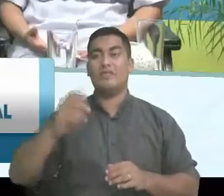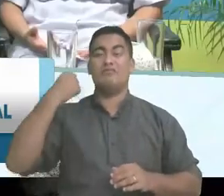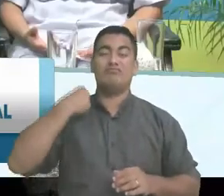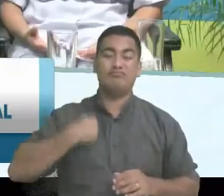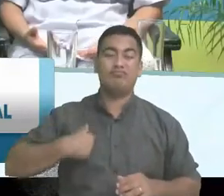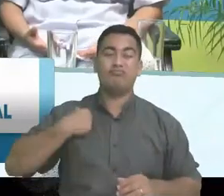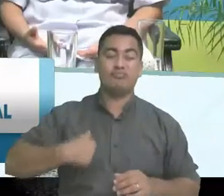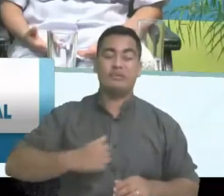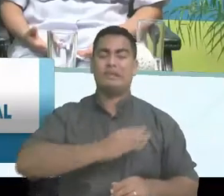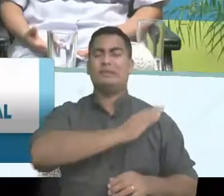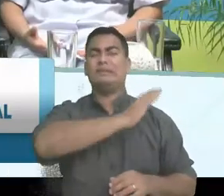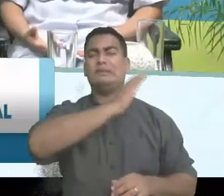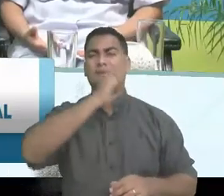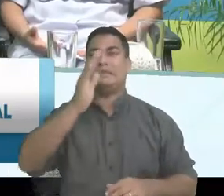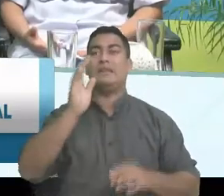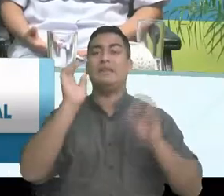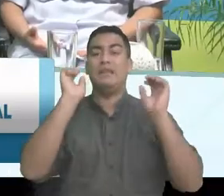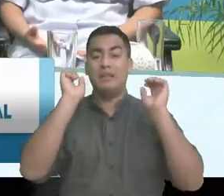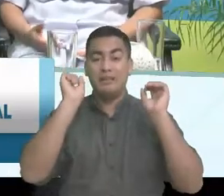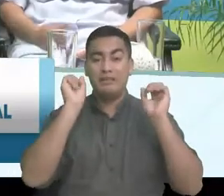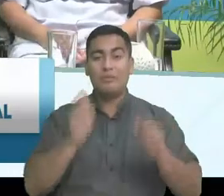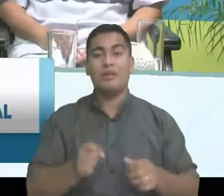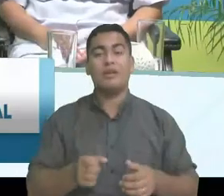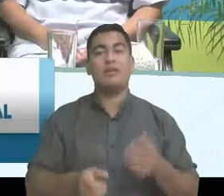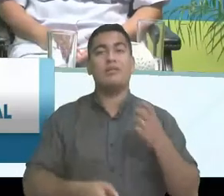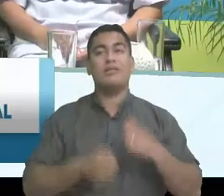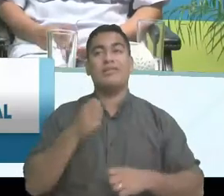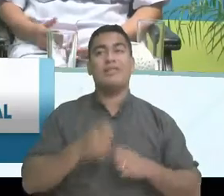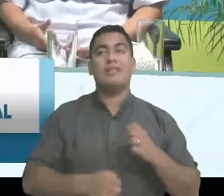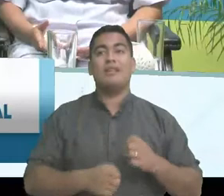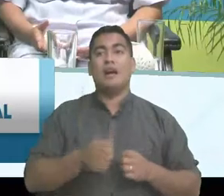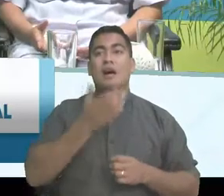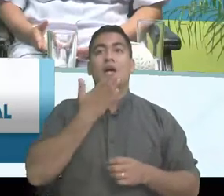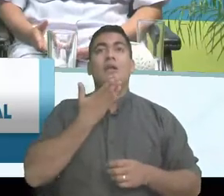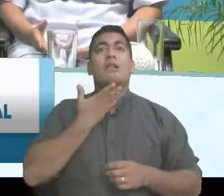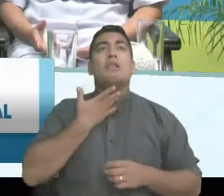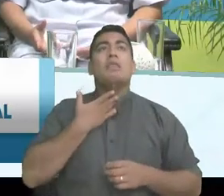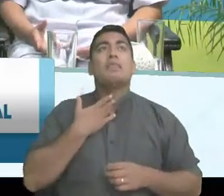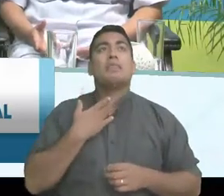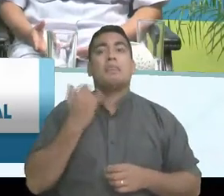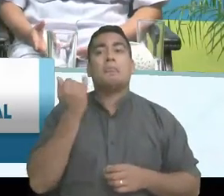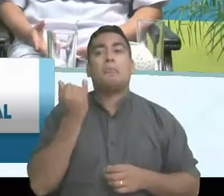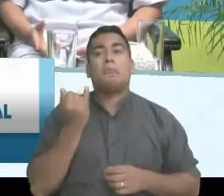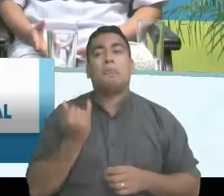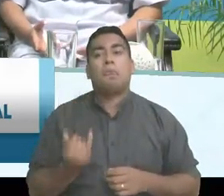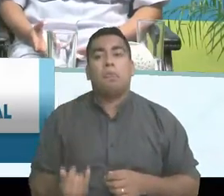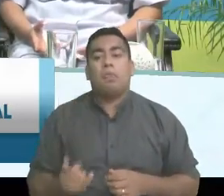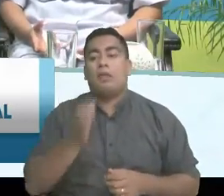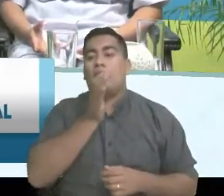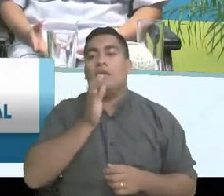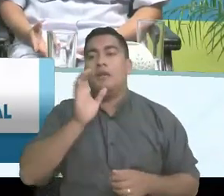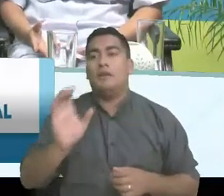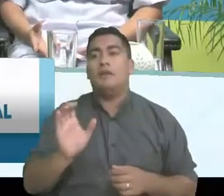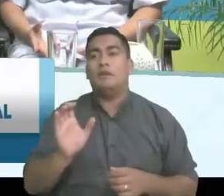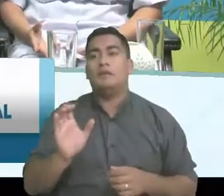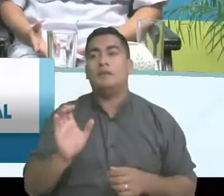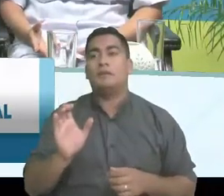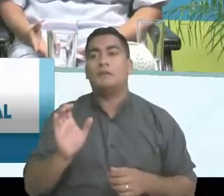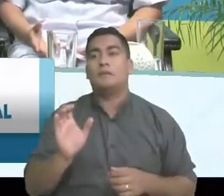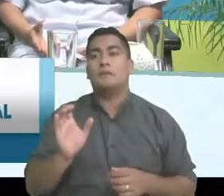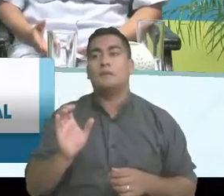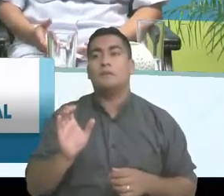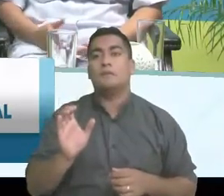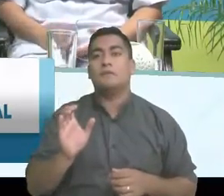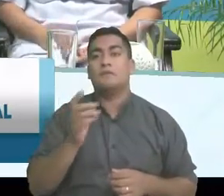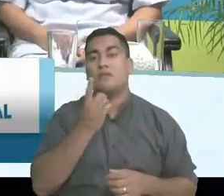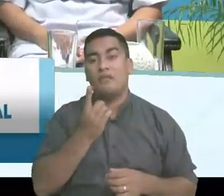con diarrea, ya estamos bajo un signo de deshidratación. Ya empezás a deshidratar a un niño desde la